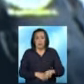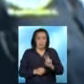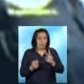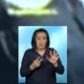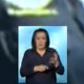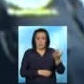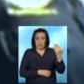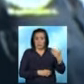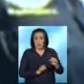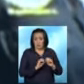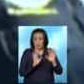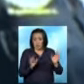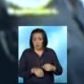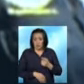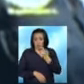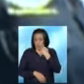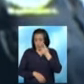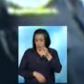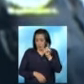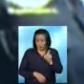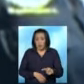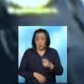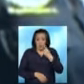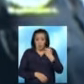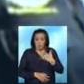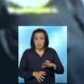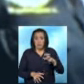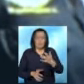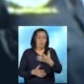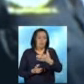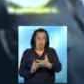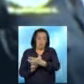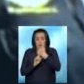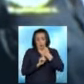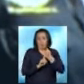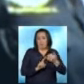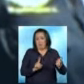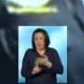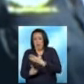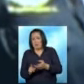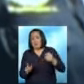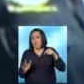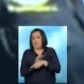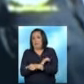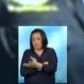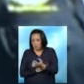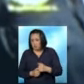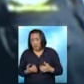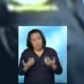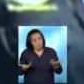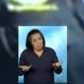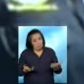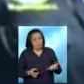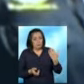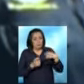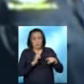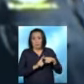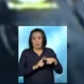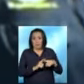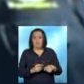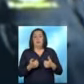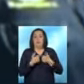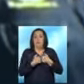Hace algunos días dimos a conocer el caso de un joven que fue secuestrado, torturado y asesinado. Bueno, pues su ex